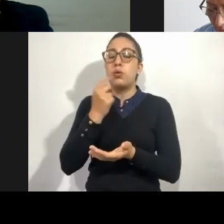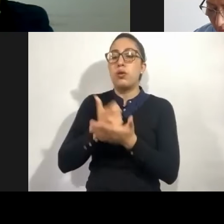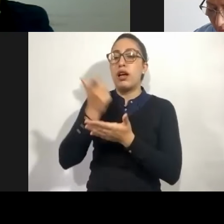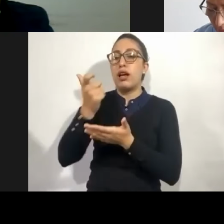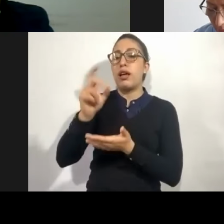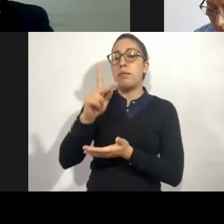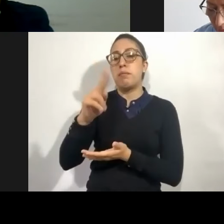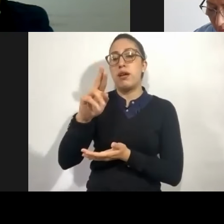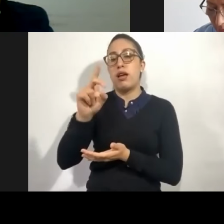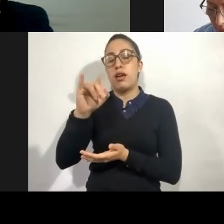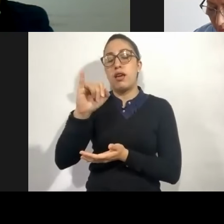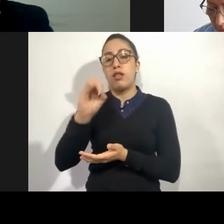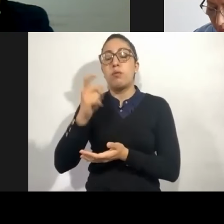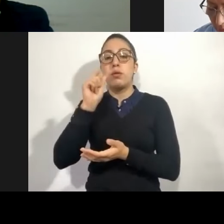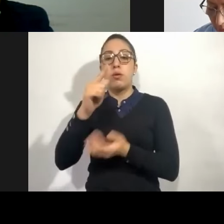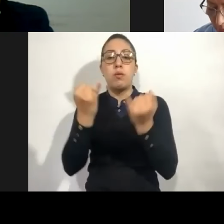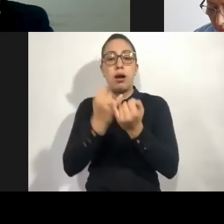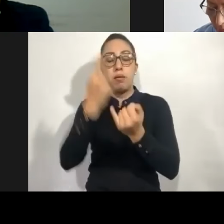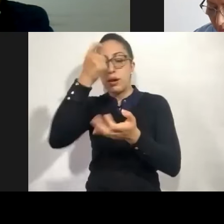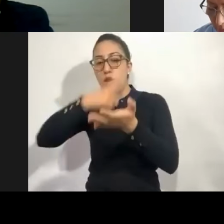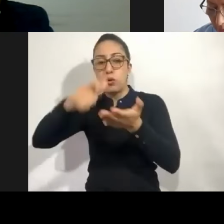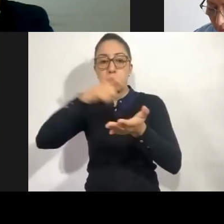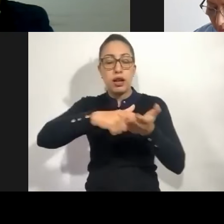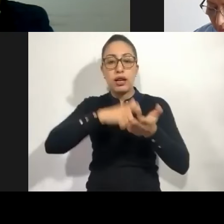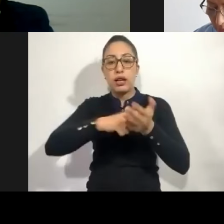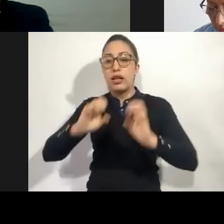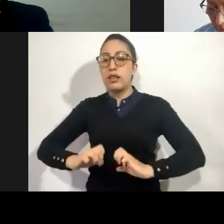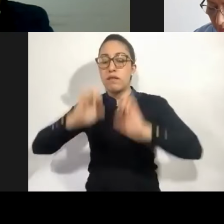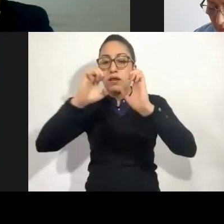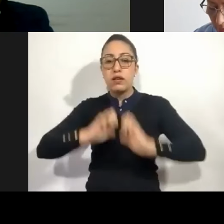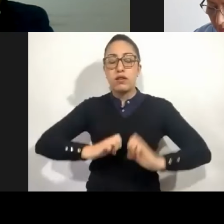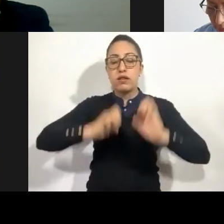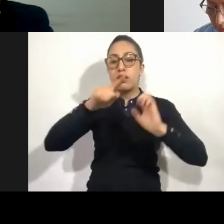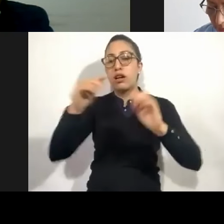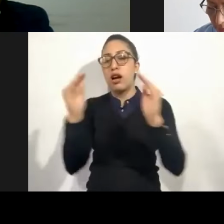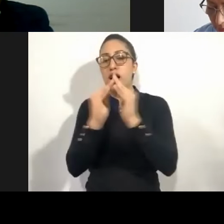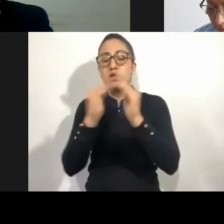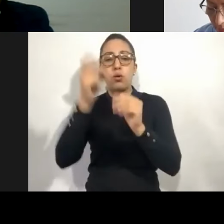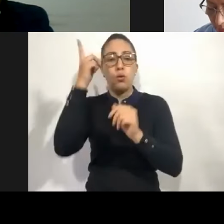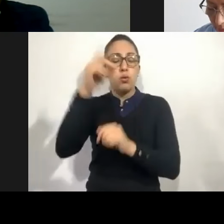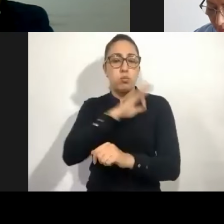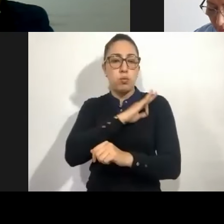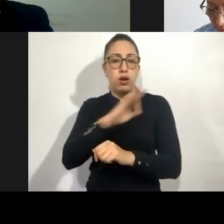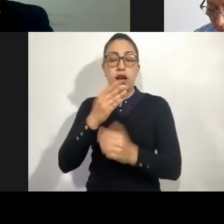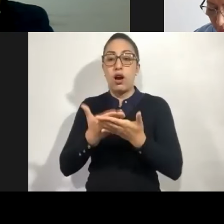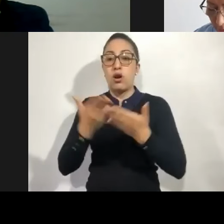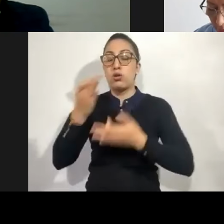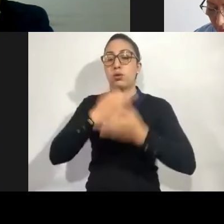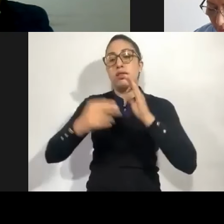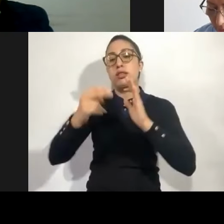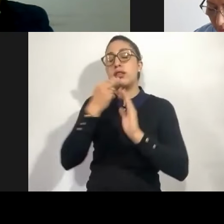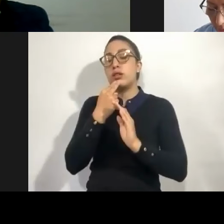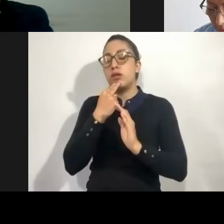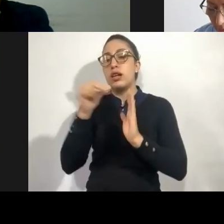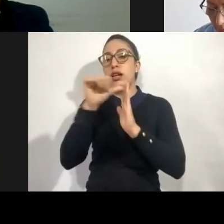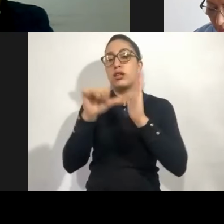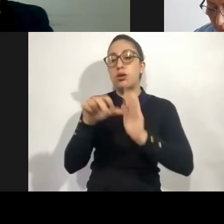propiedad inmobiliaria, se realizan de conformidad con el método establecido en el artículo 18 de